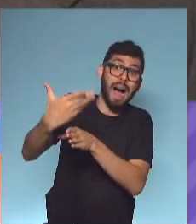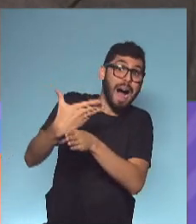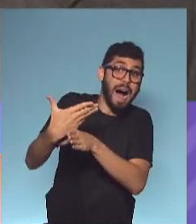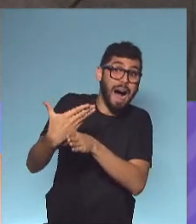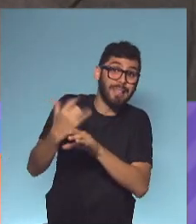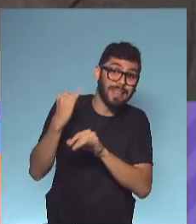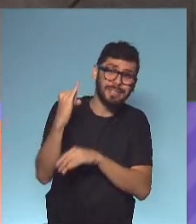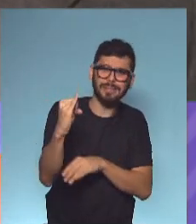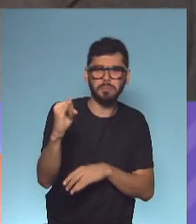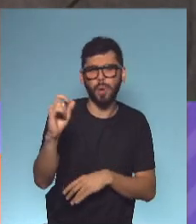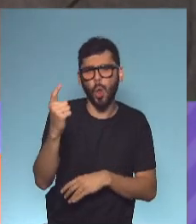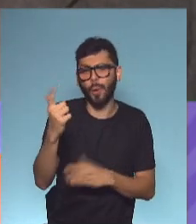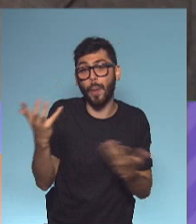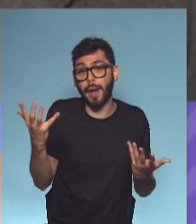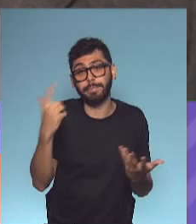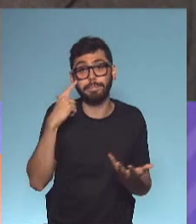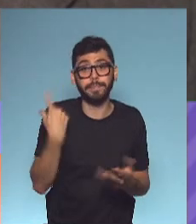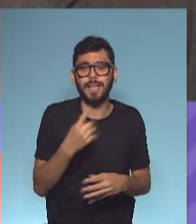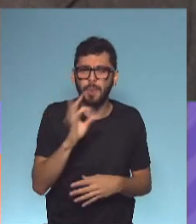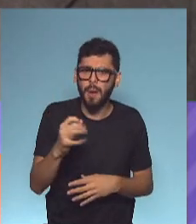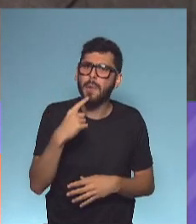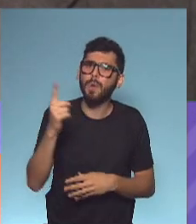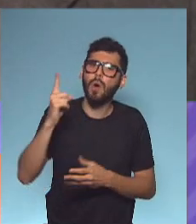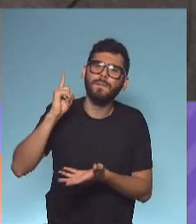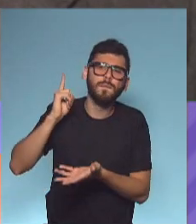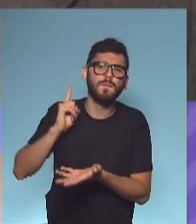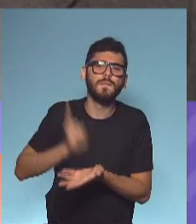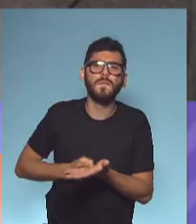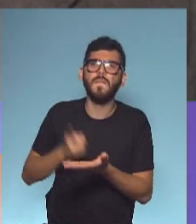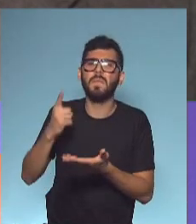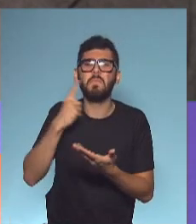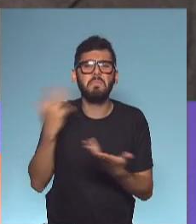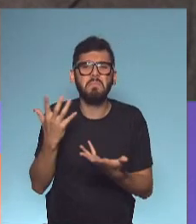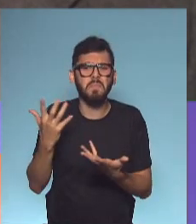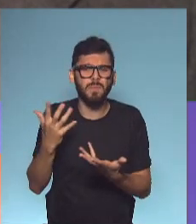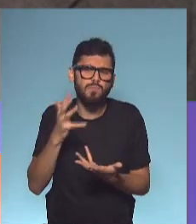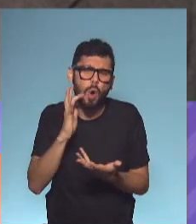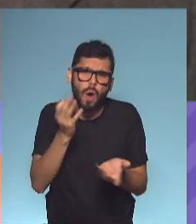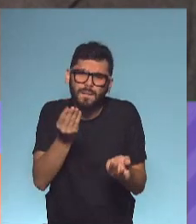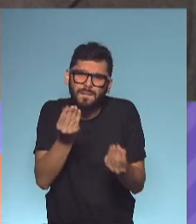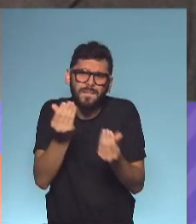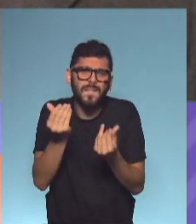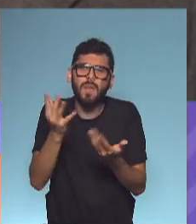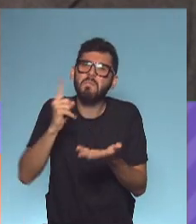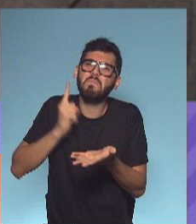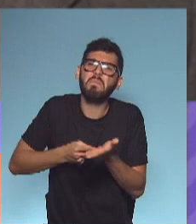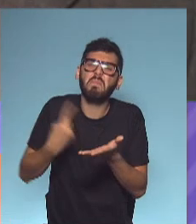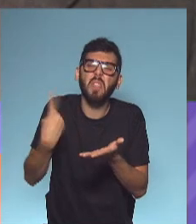temprano igualmente para imaginar esa decisión de la Corte, ese fallo de la Corte? ¿Algo de información tenés al